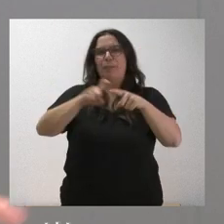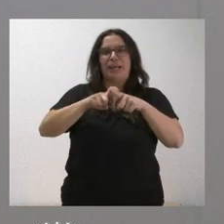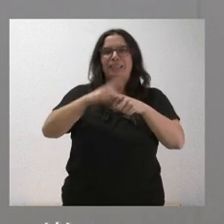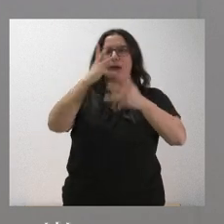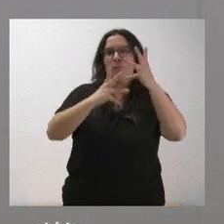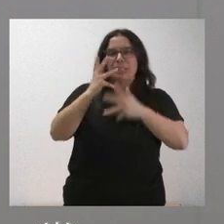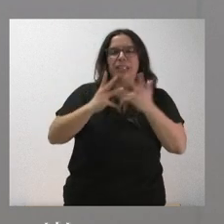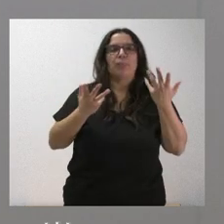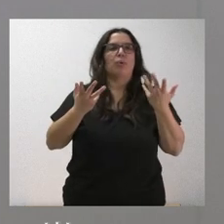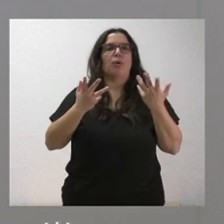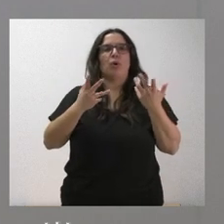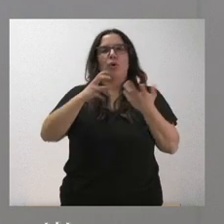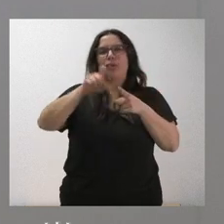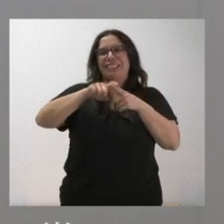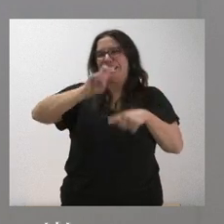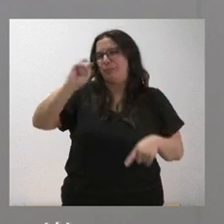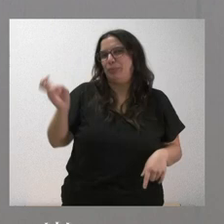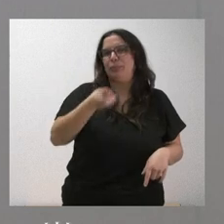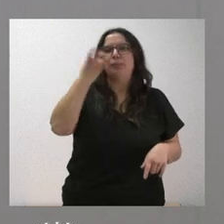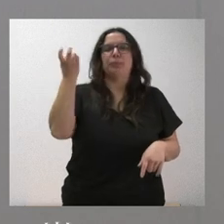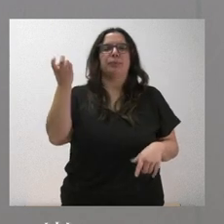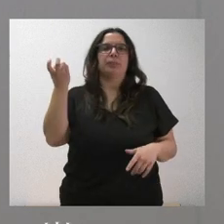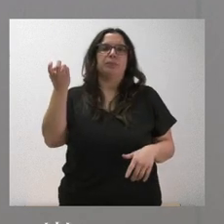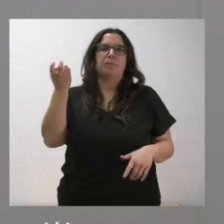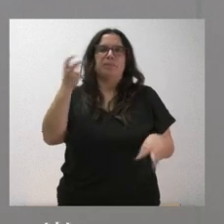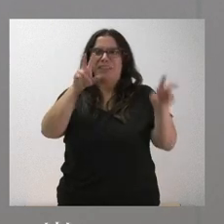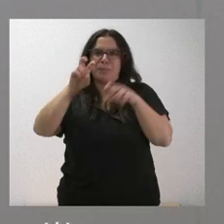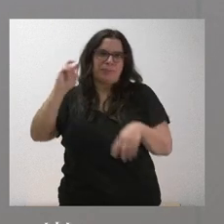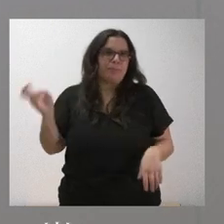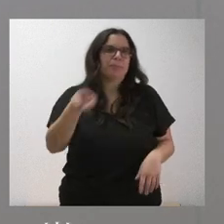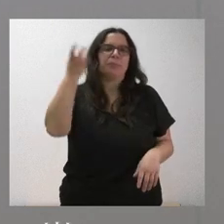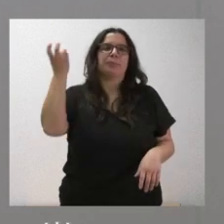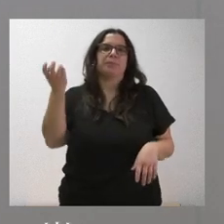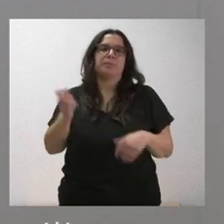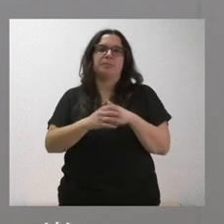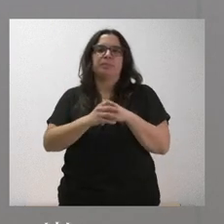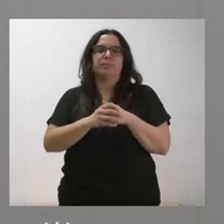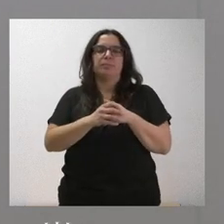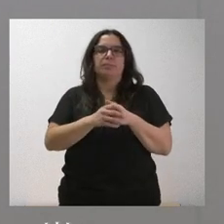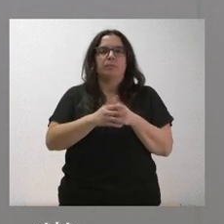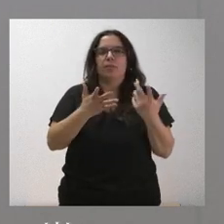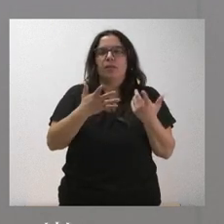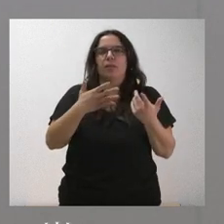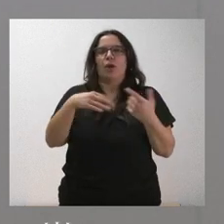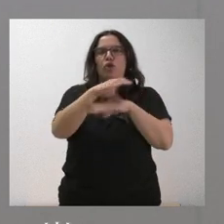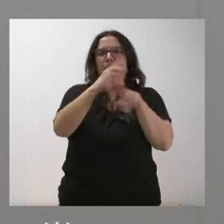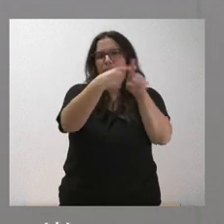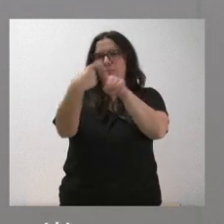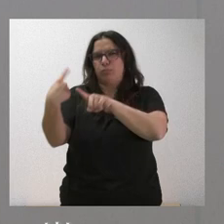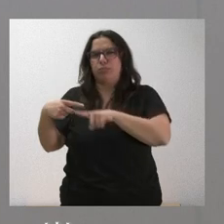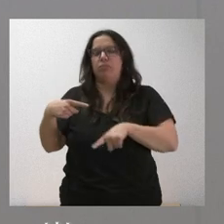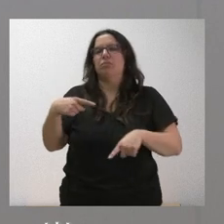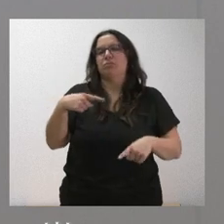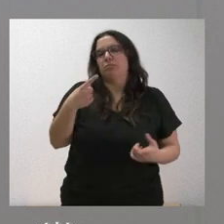diversa naturaleza y de muy diversa cuestión en el ámbito de muchos papeles de consejerías y lógicamente pues va a estar a